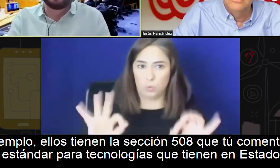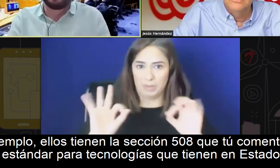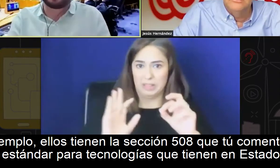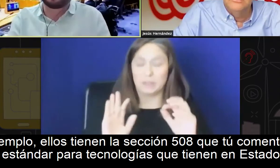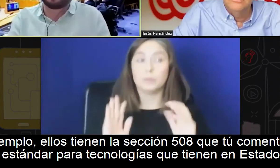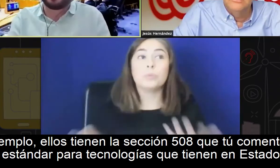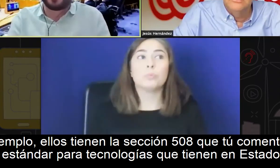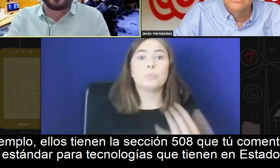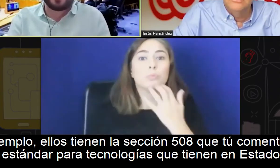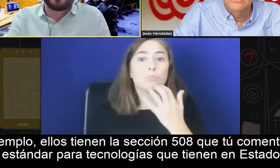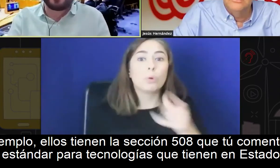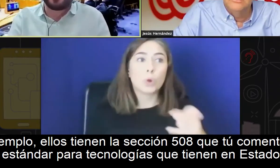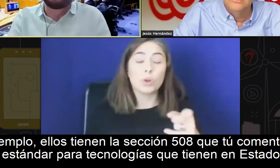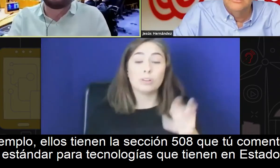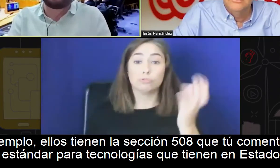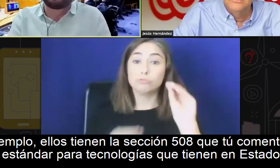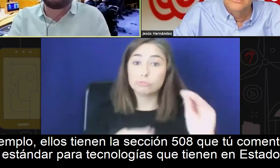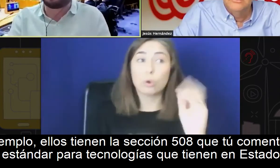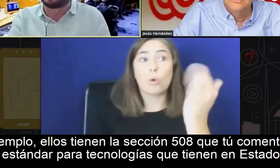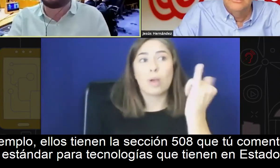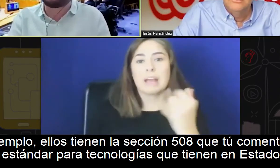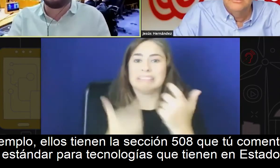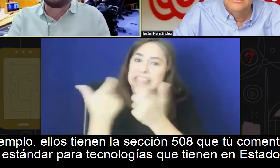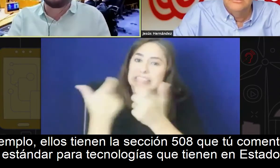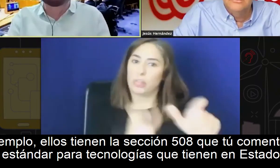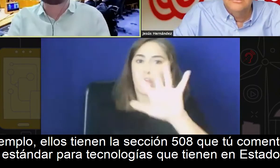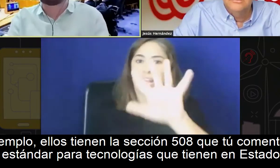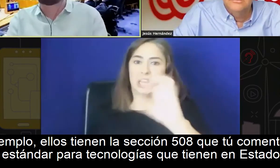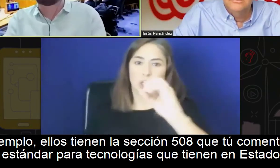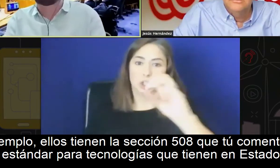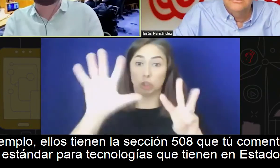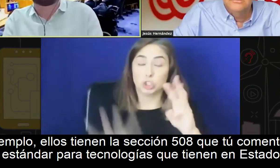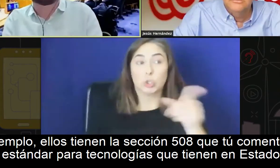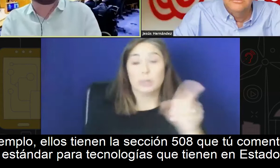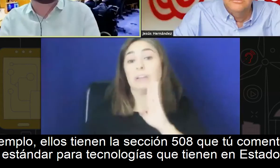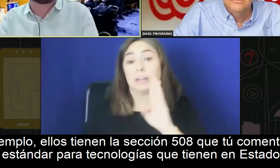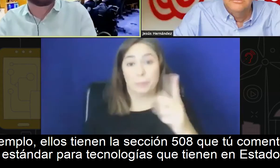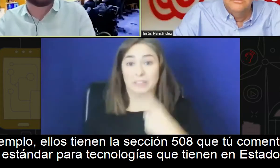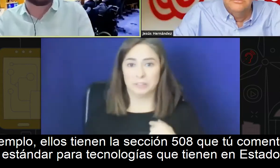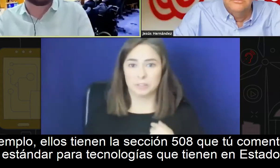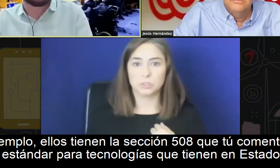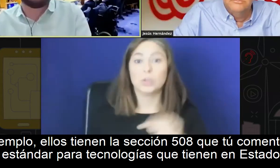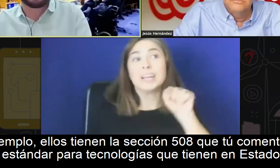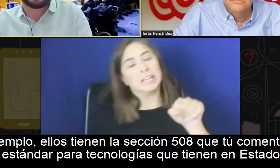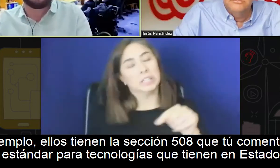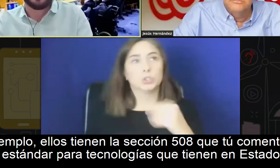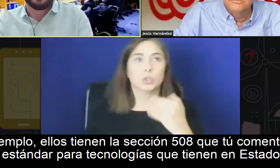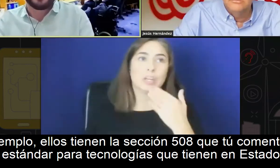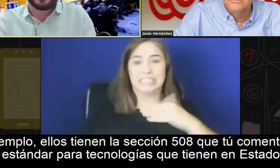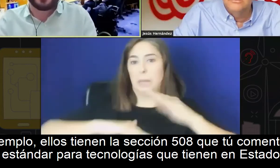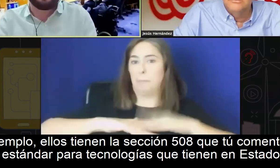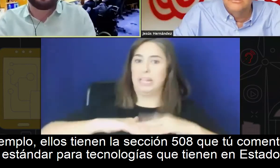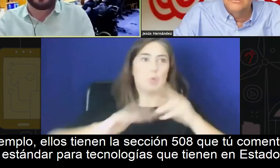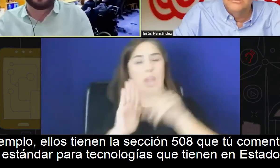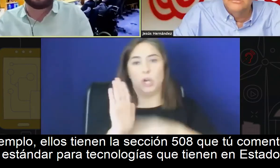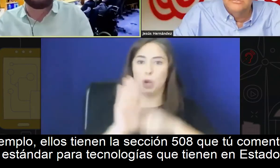sección la sección 508 que tú comentabas, digamos que esto es el estándar para tecnologías